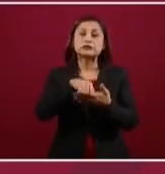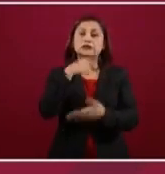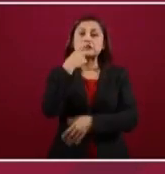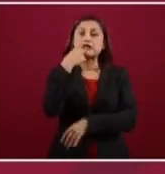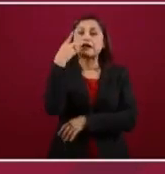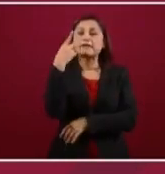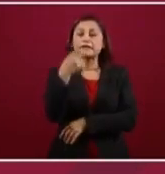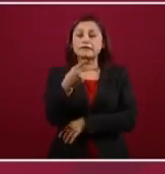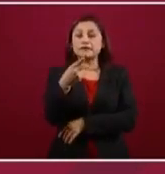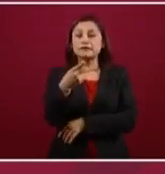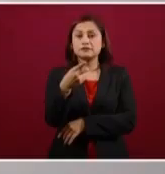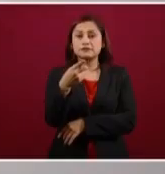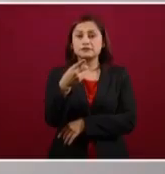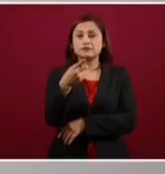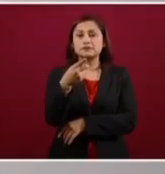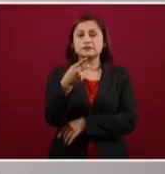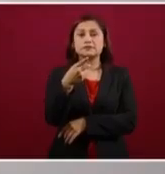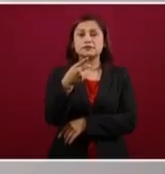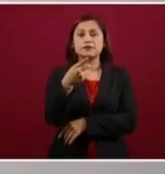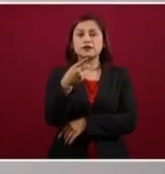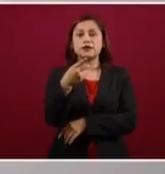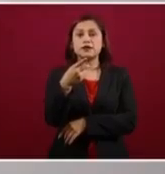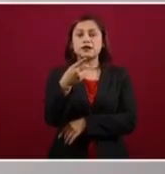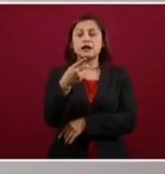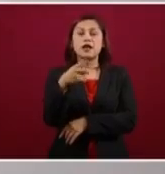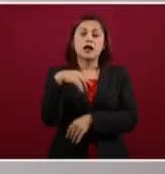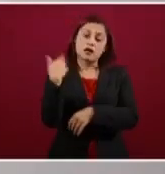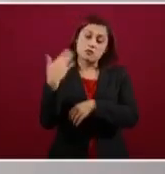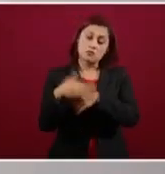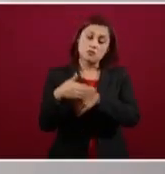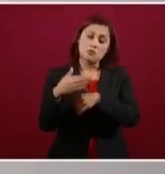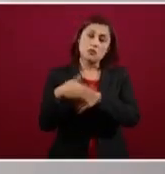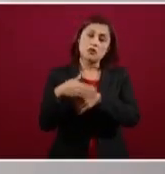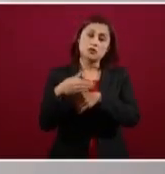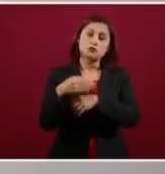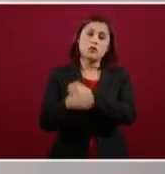al inicio del ciclo escolar